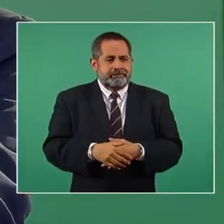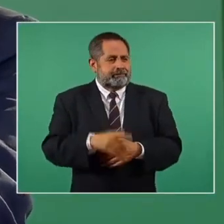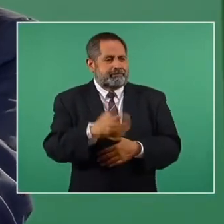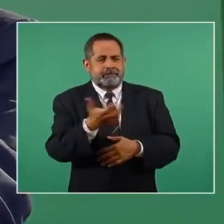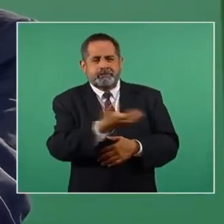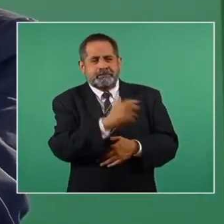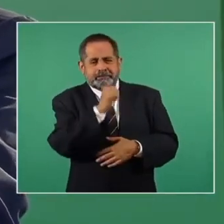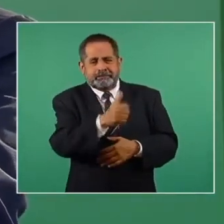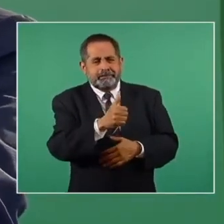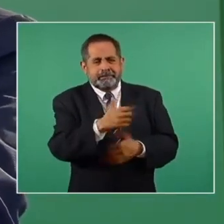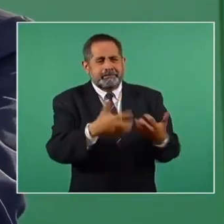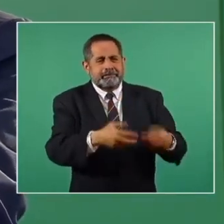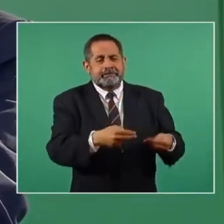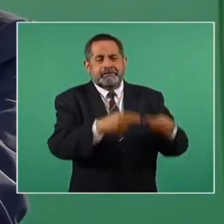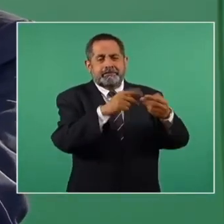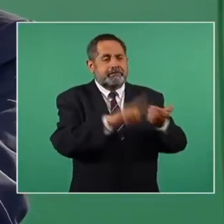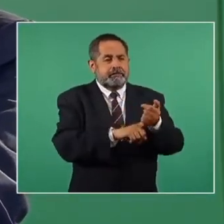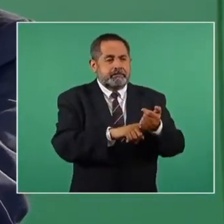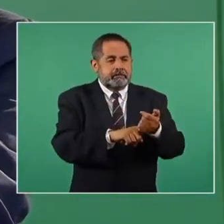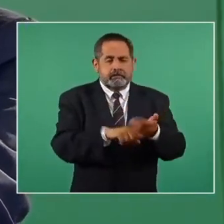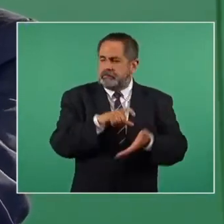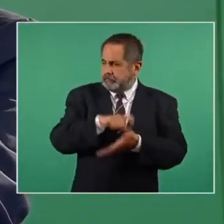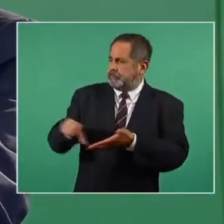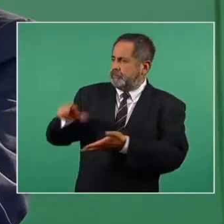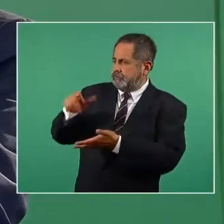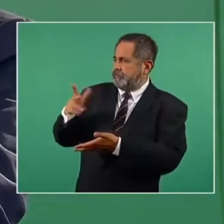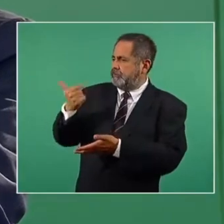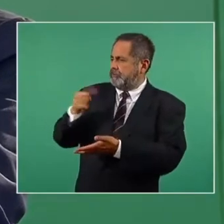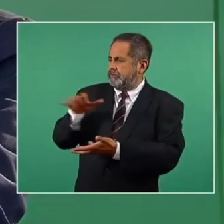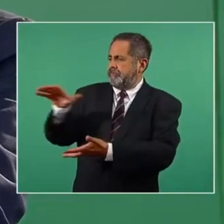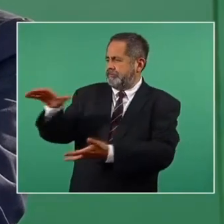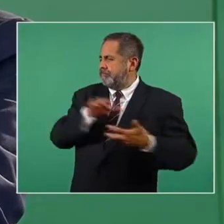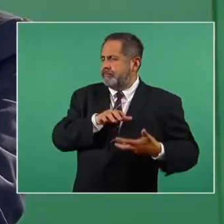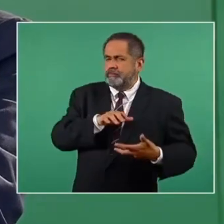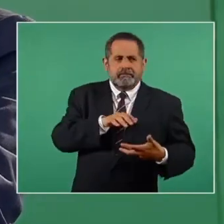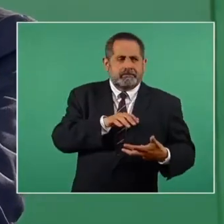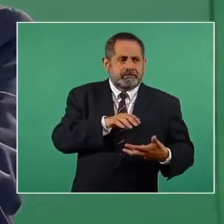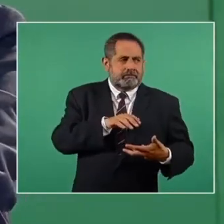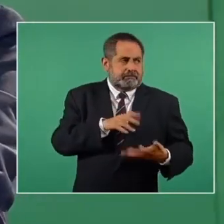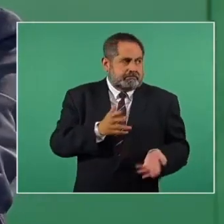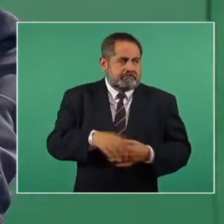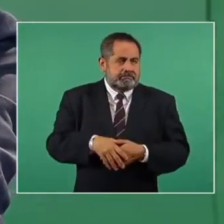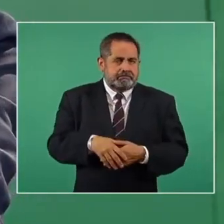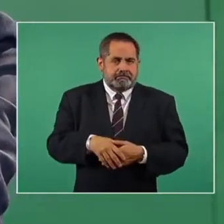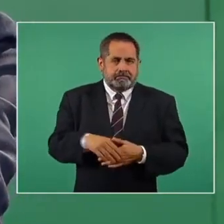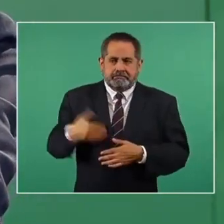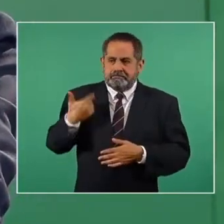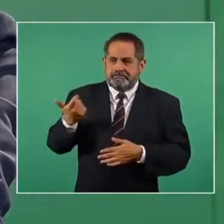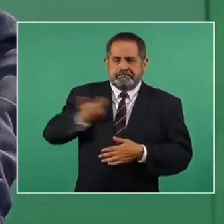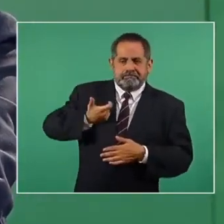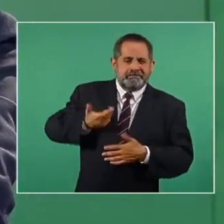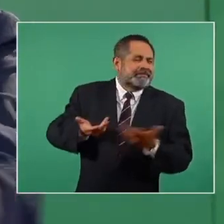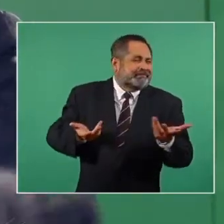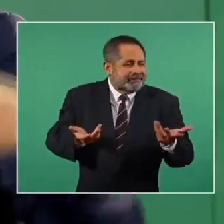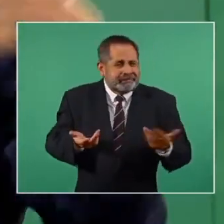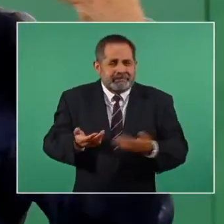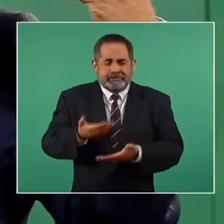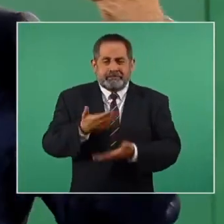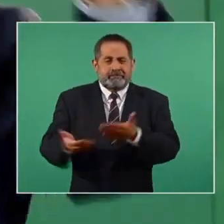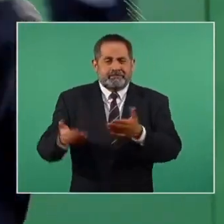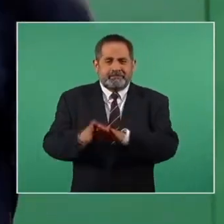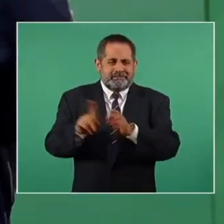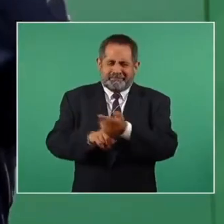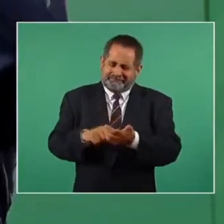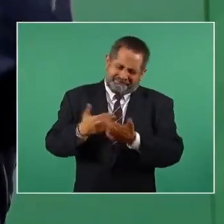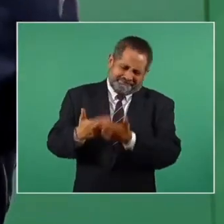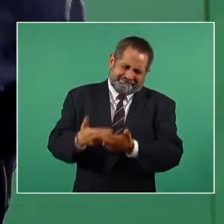termoeléctricas pero si se comprueban y ahora tenemos y